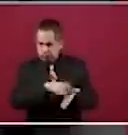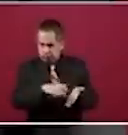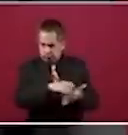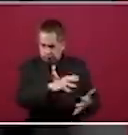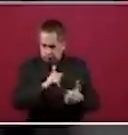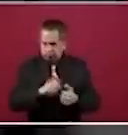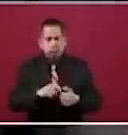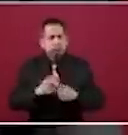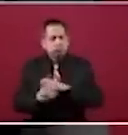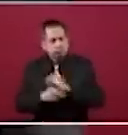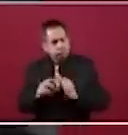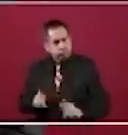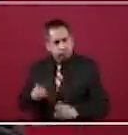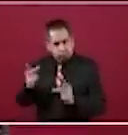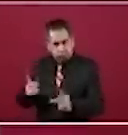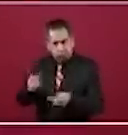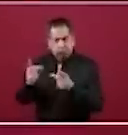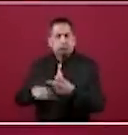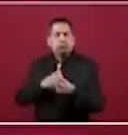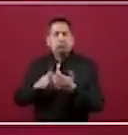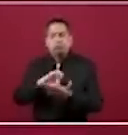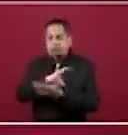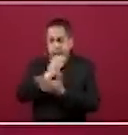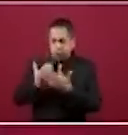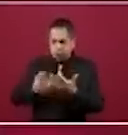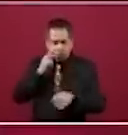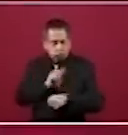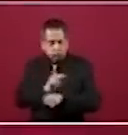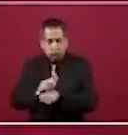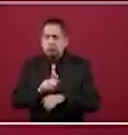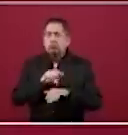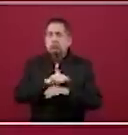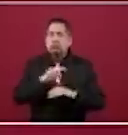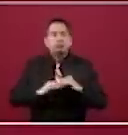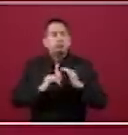a ventas y a contratos de obras.